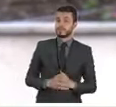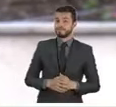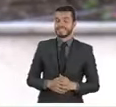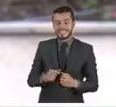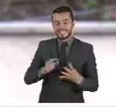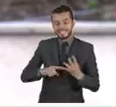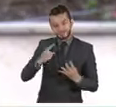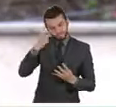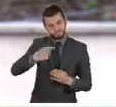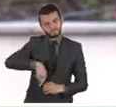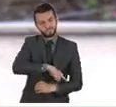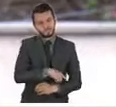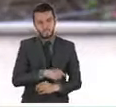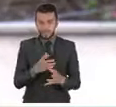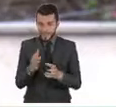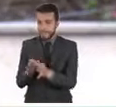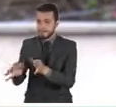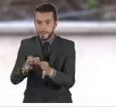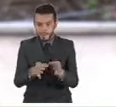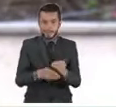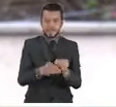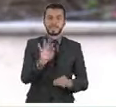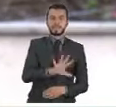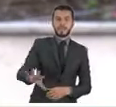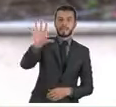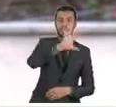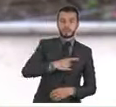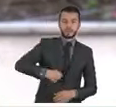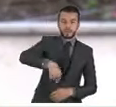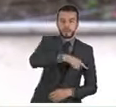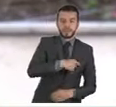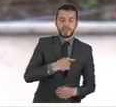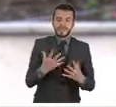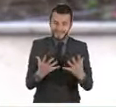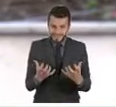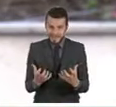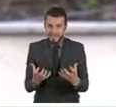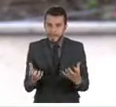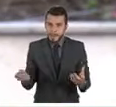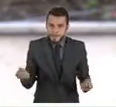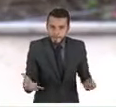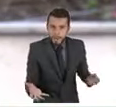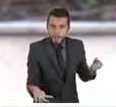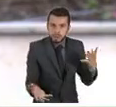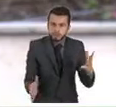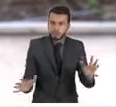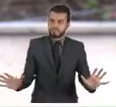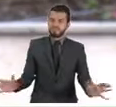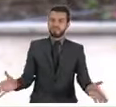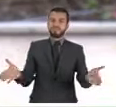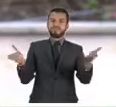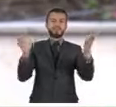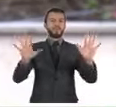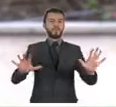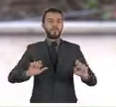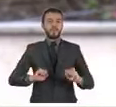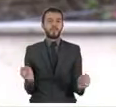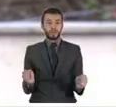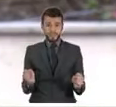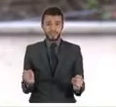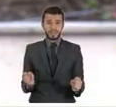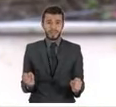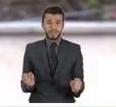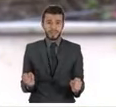mano de los municipios y del departamento el pie de fuerza y la capacidad de reacción de Bogotá, que cobra cada